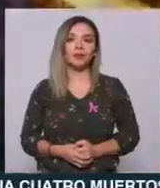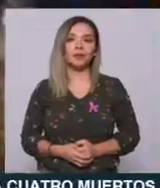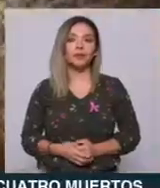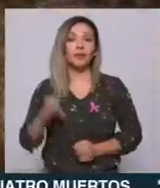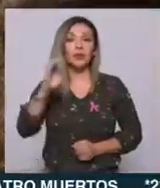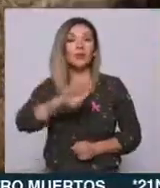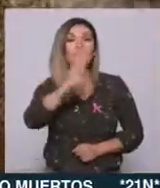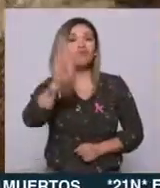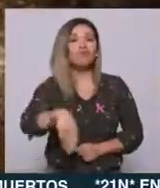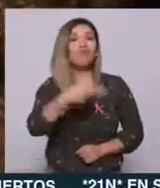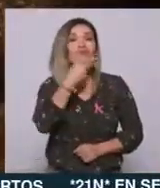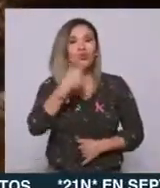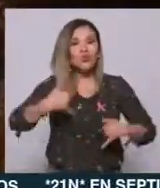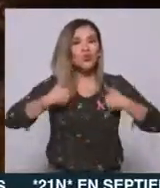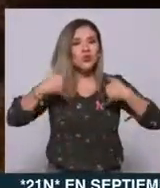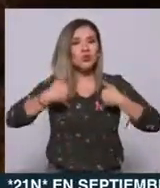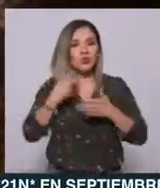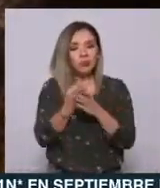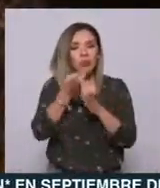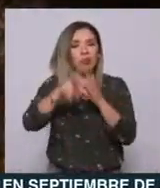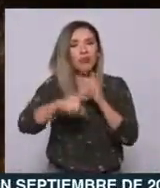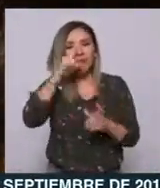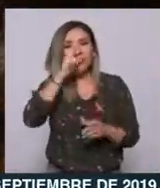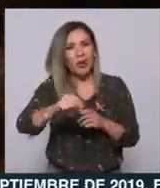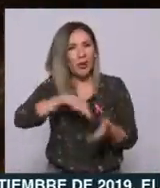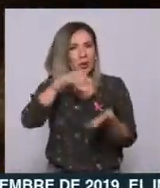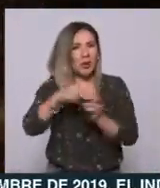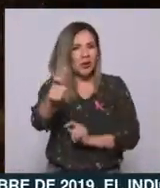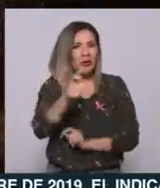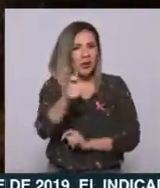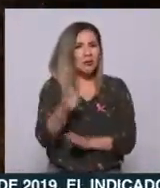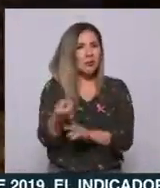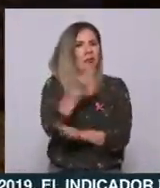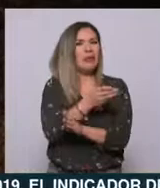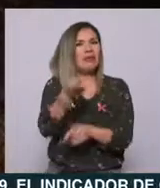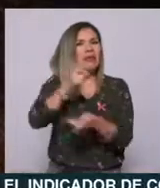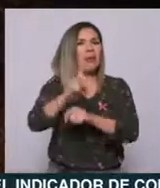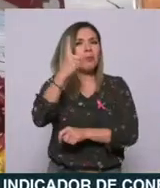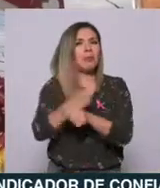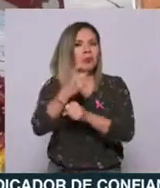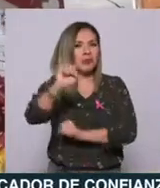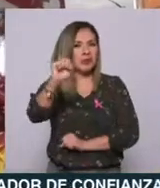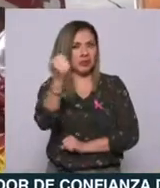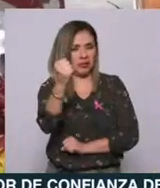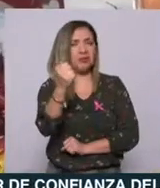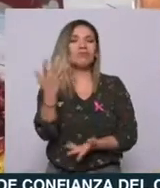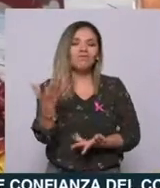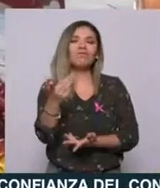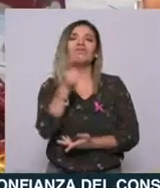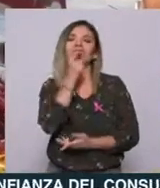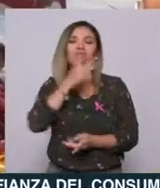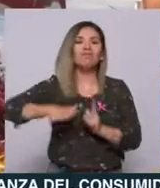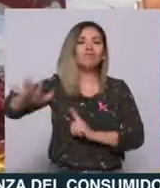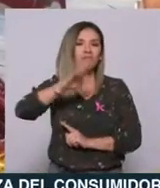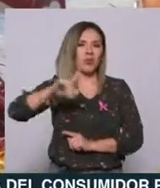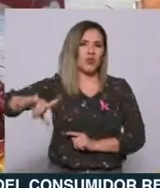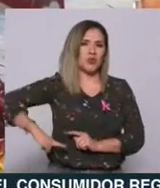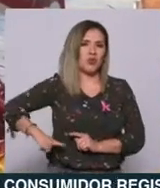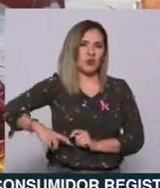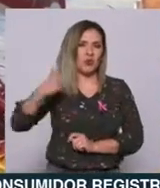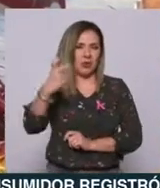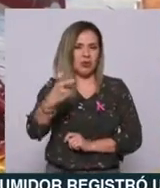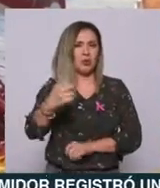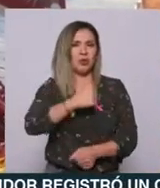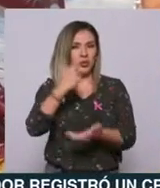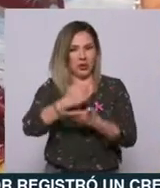Tras la muerte por ahogamiento de un joven que cayó de una trajinera en Xochimilco el pasado 1 de septiembre, autoridades de la alcaldía y el gobierno de la Ciudad